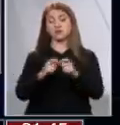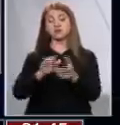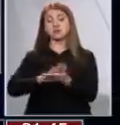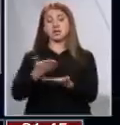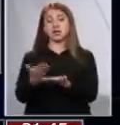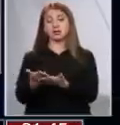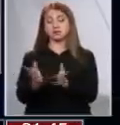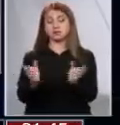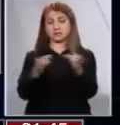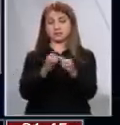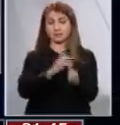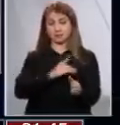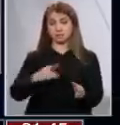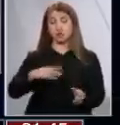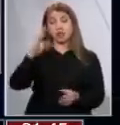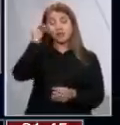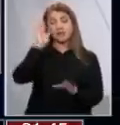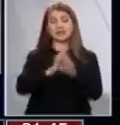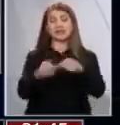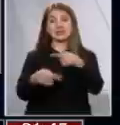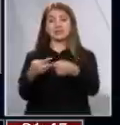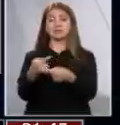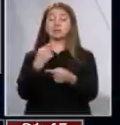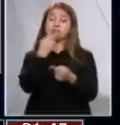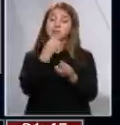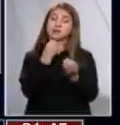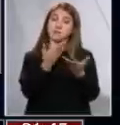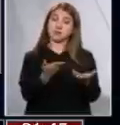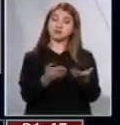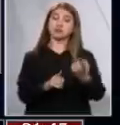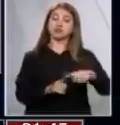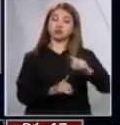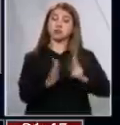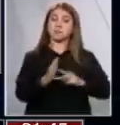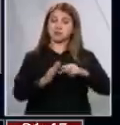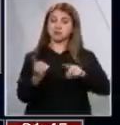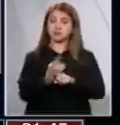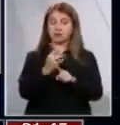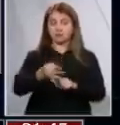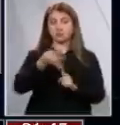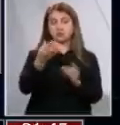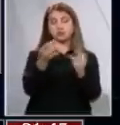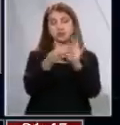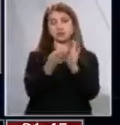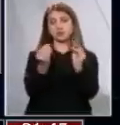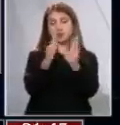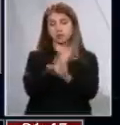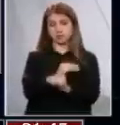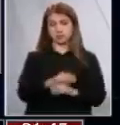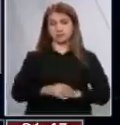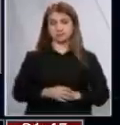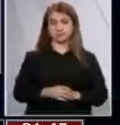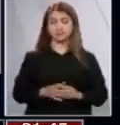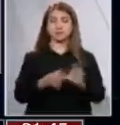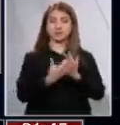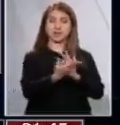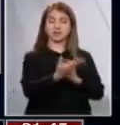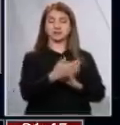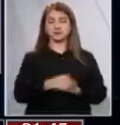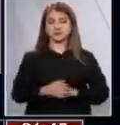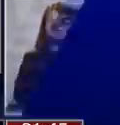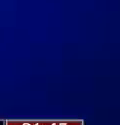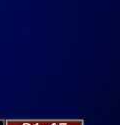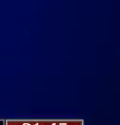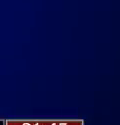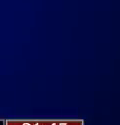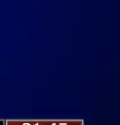Salud de la Cámara de Diputados, la idea de legislar, vamos a ver qué pasa en los siguientes pasos y ya lo conversaremos a futuro. Muchas gracias, buenas noches. Gracias, Mónica.